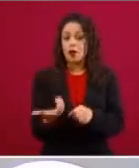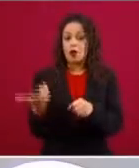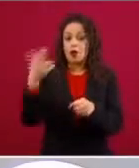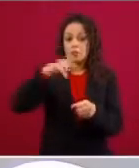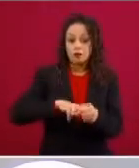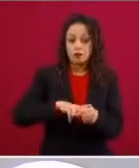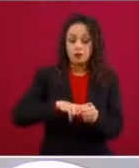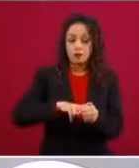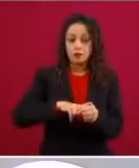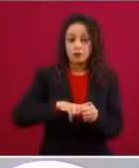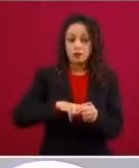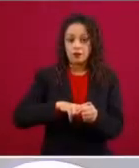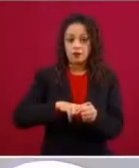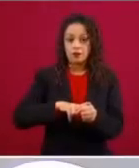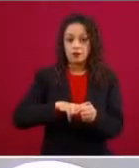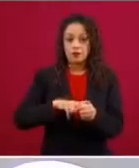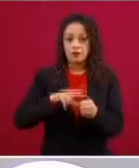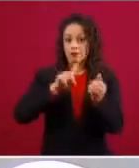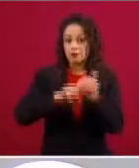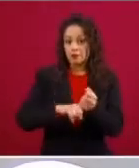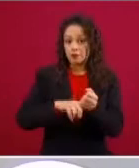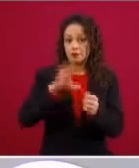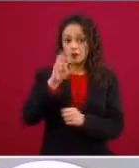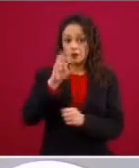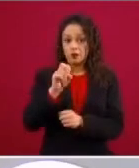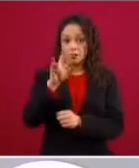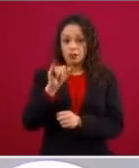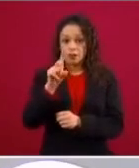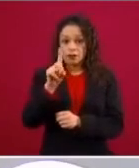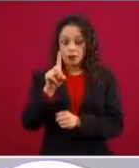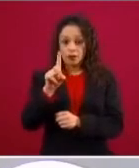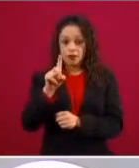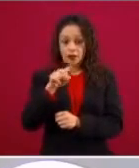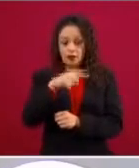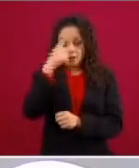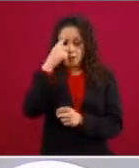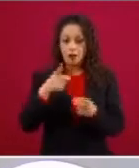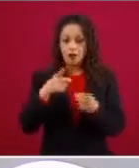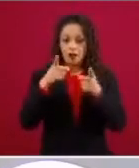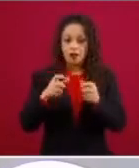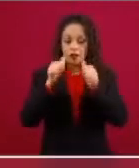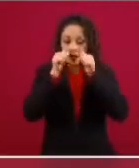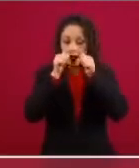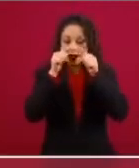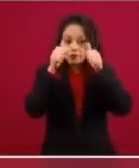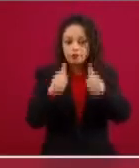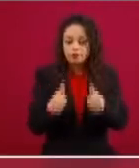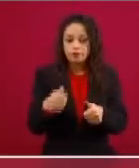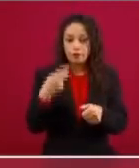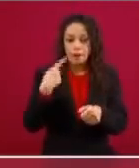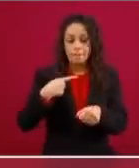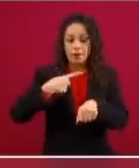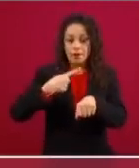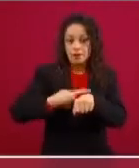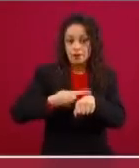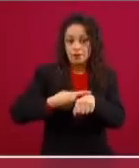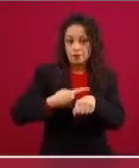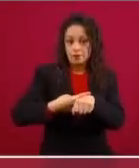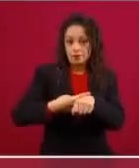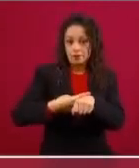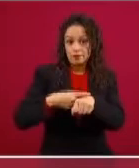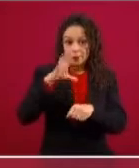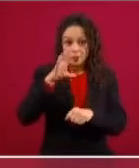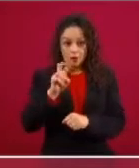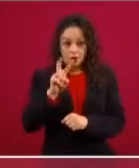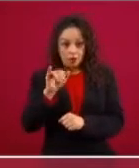COVID o donde se atendería a enfermos de COVID, sino en